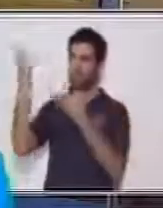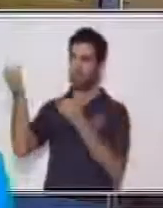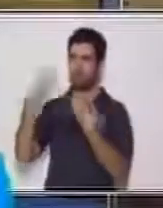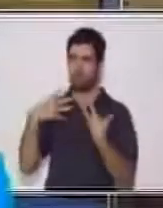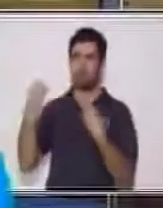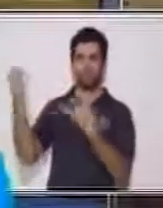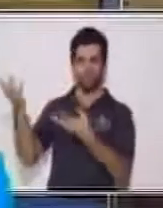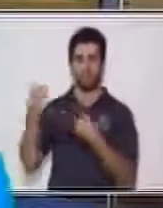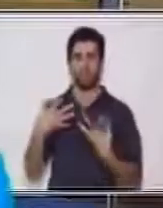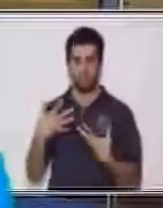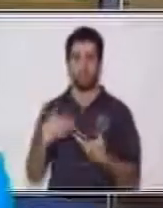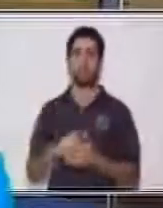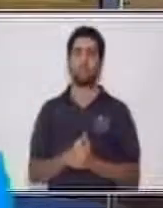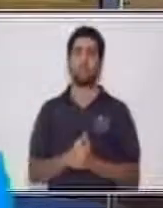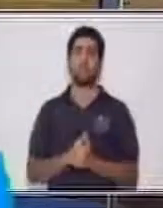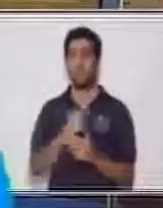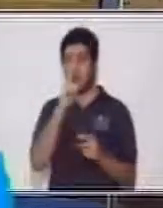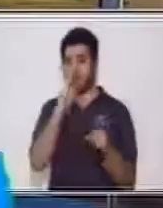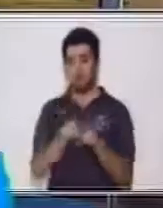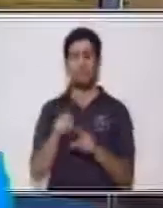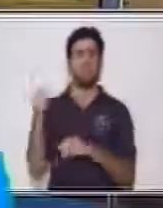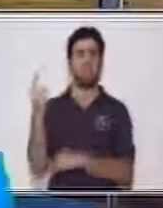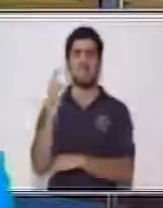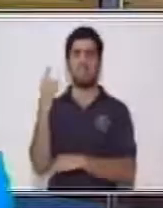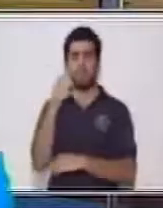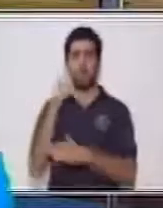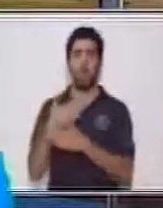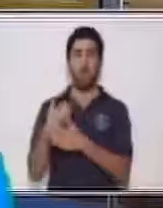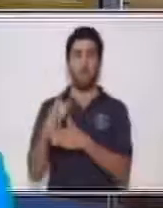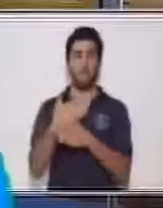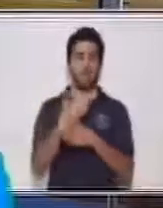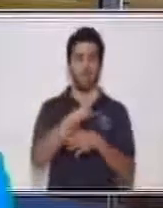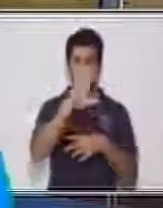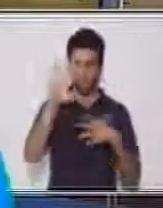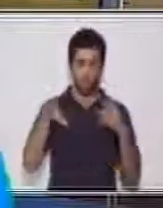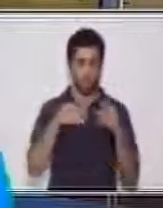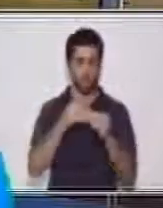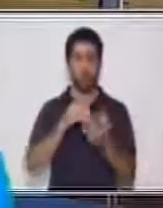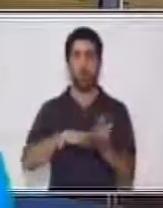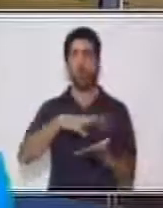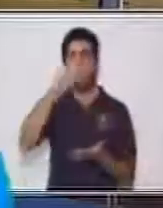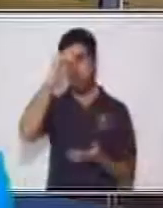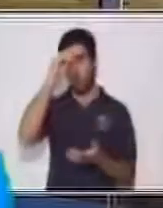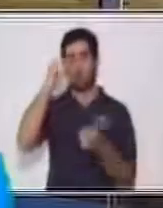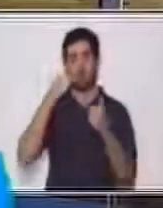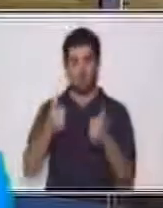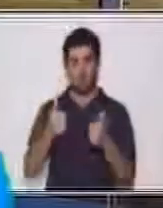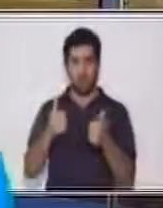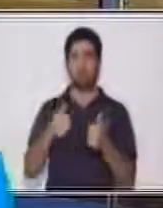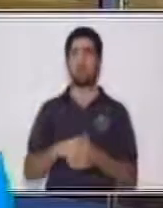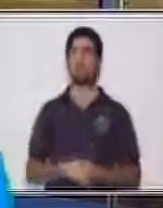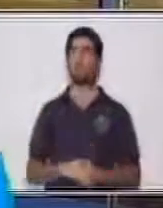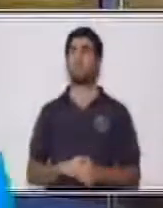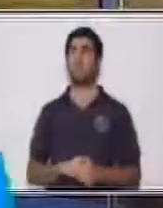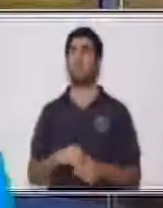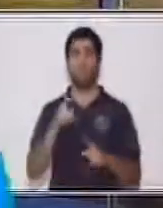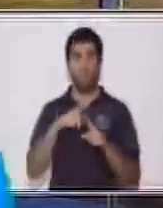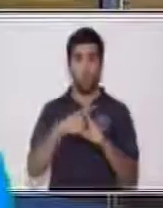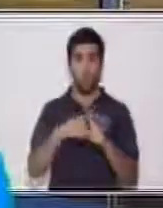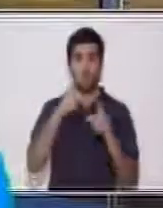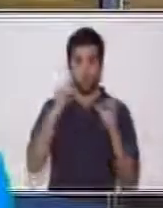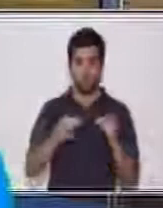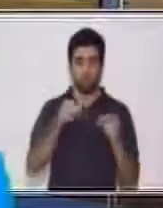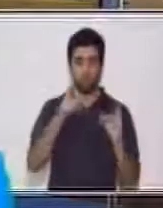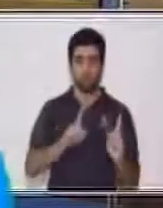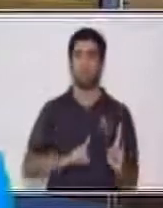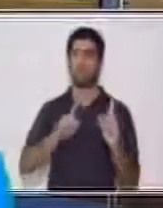que convives en casa. Es muy importante que compartas tus conocimientos para reforzarlos y que cuando logremos regresar a la escuela y compartir con